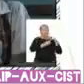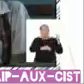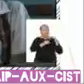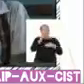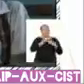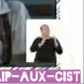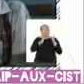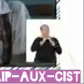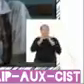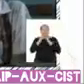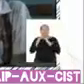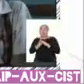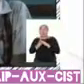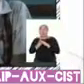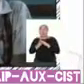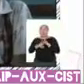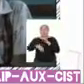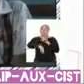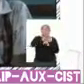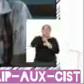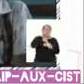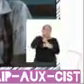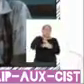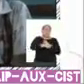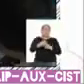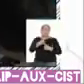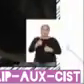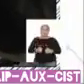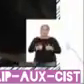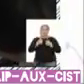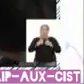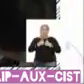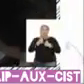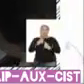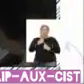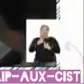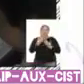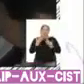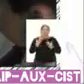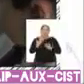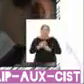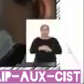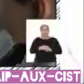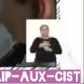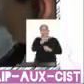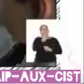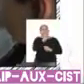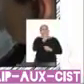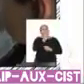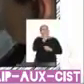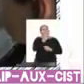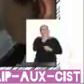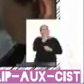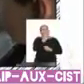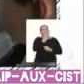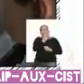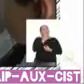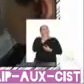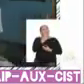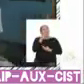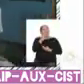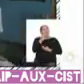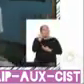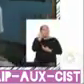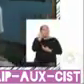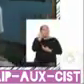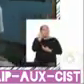Casas, aventuras. Me tengo un juego en final. Mi vida tiene que ser como yo quiero que sea. De repente, todo cobró sentido.